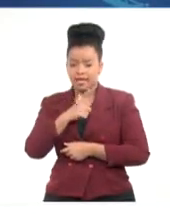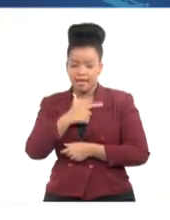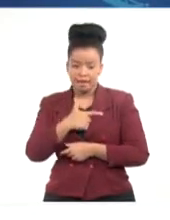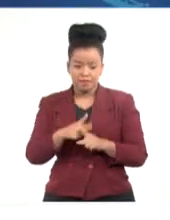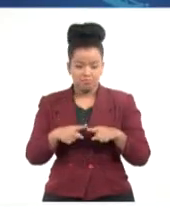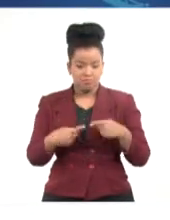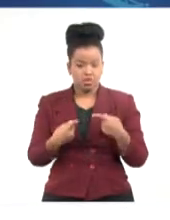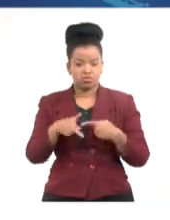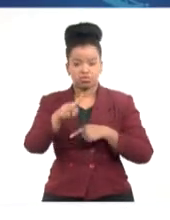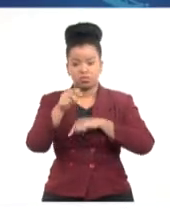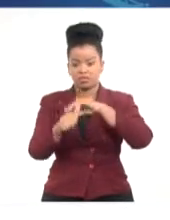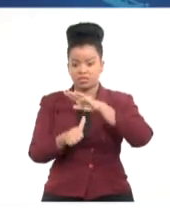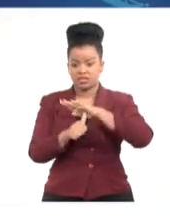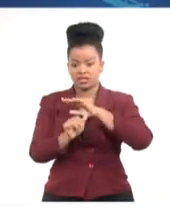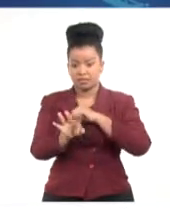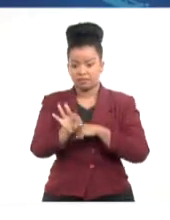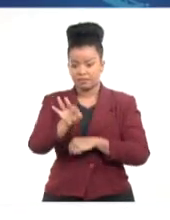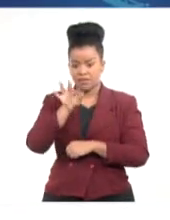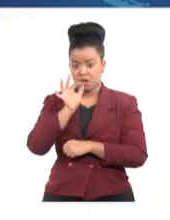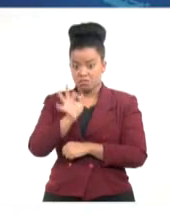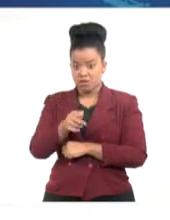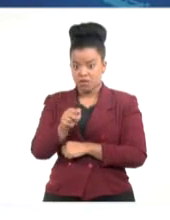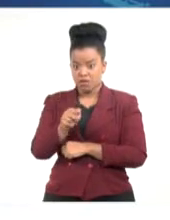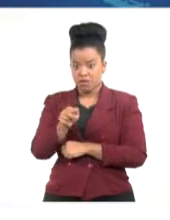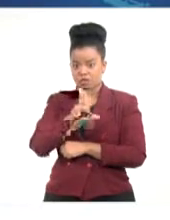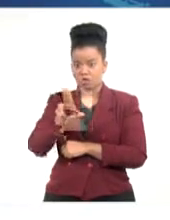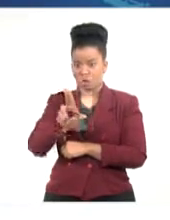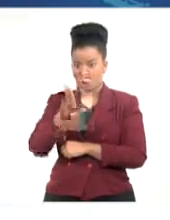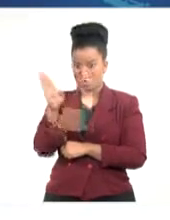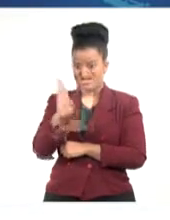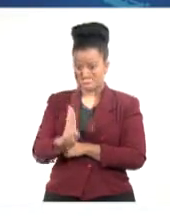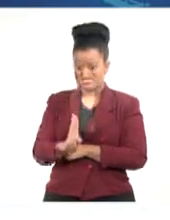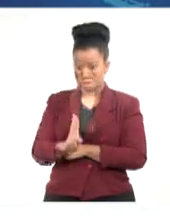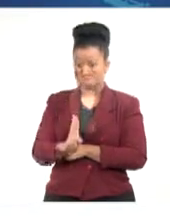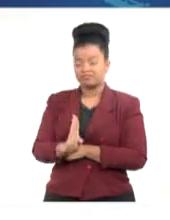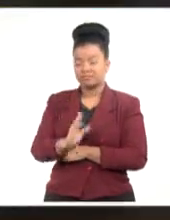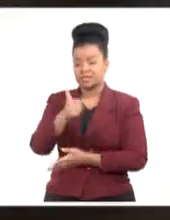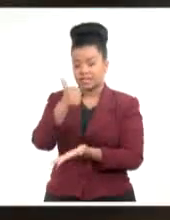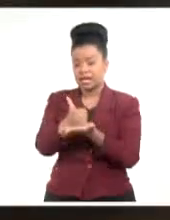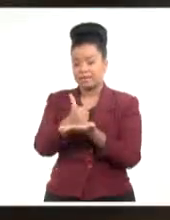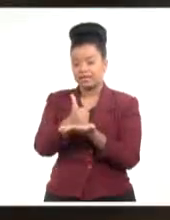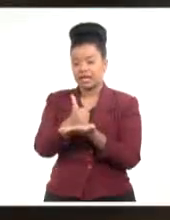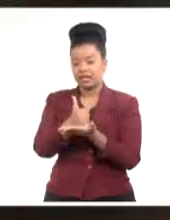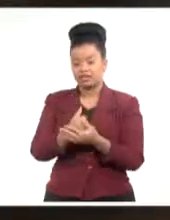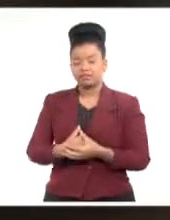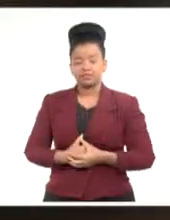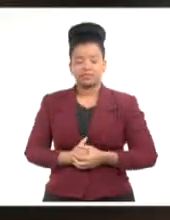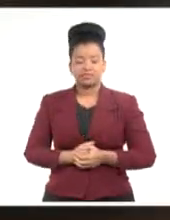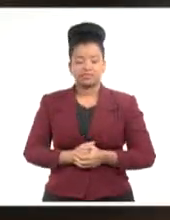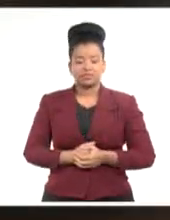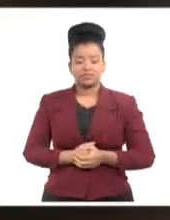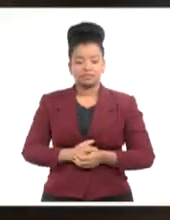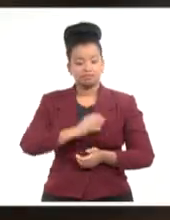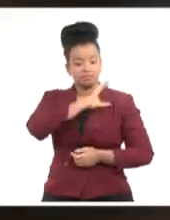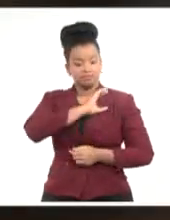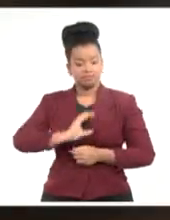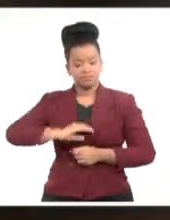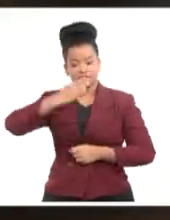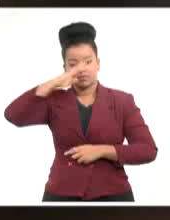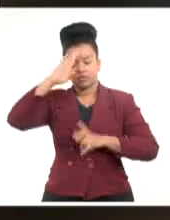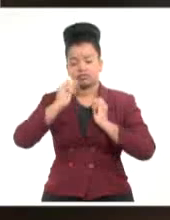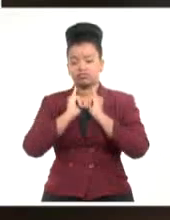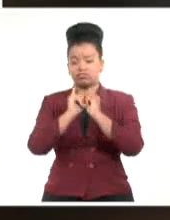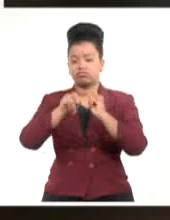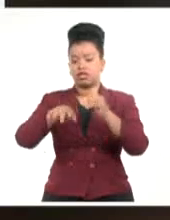del presidente electo Luis Ignacio Lula da Silva el próximo 1 de enero. La Cancillería cubana informa que durante la jornada sostuvo